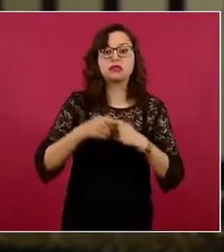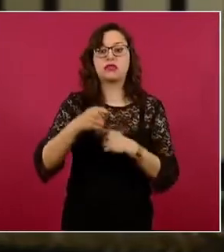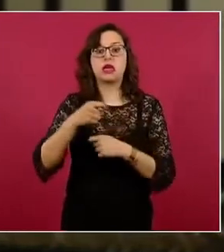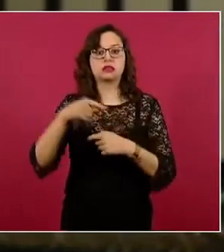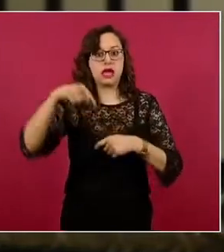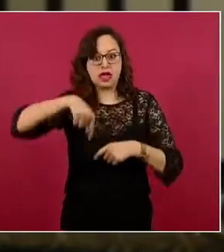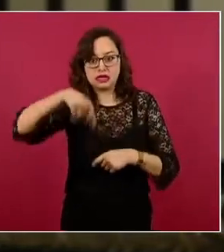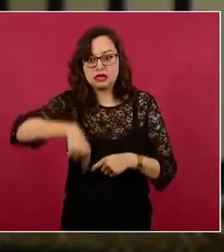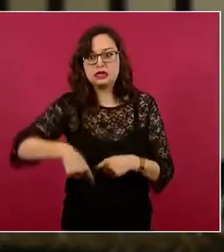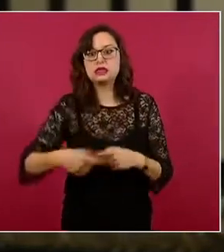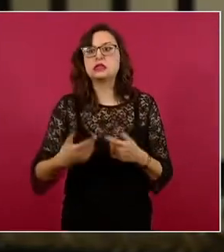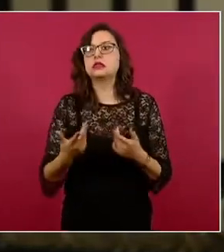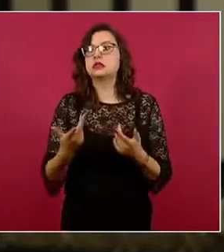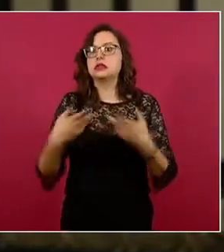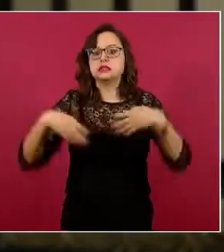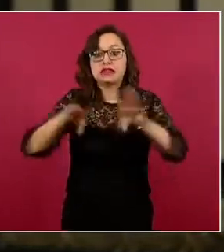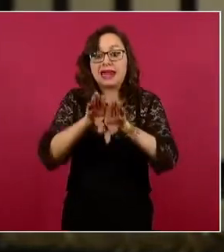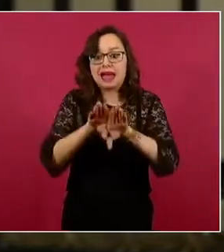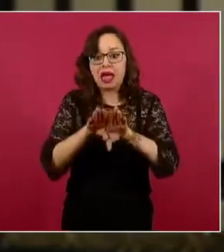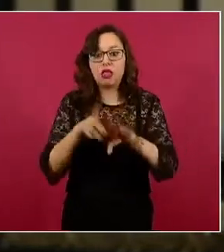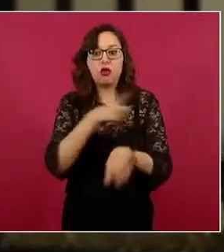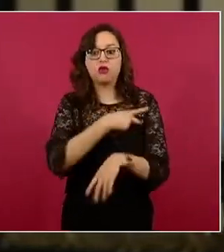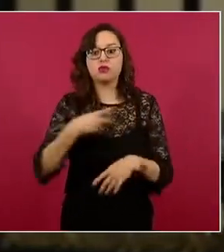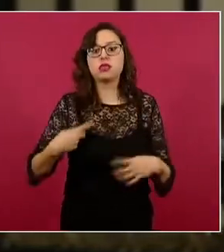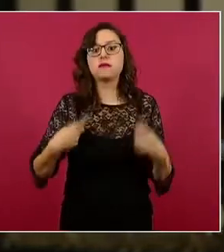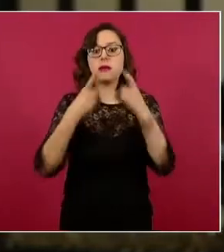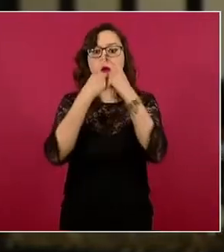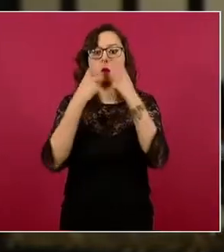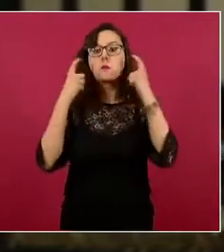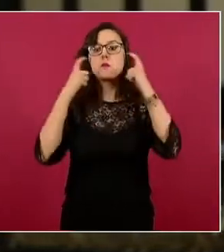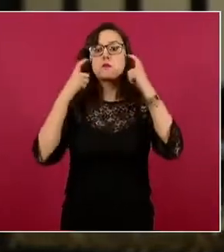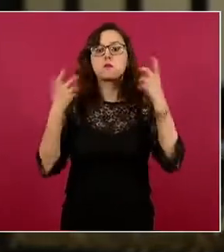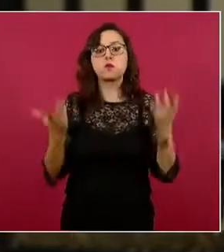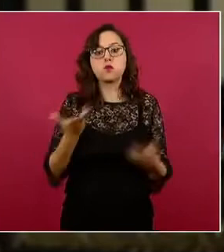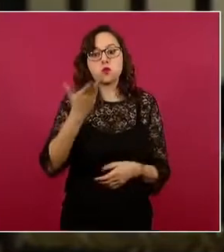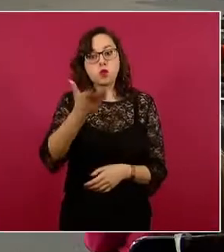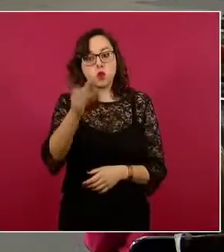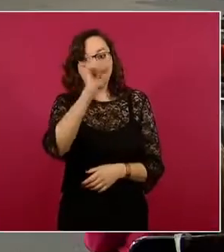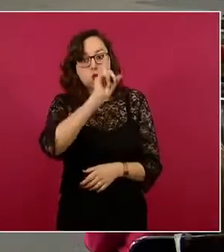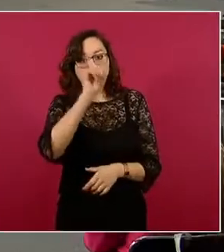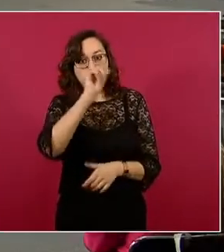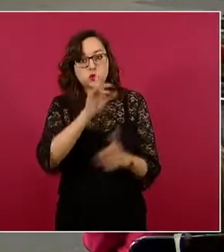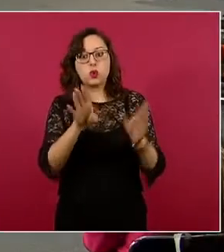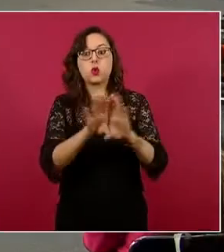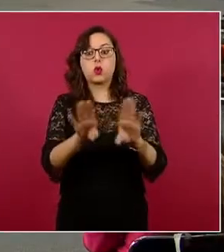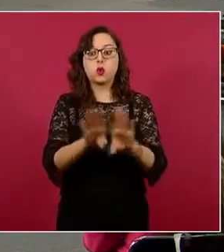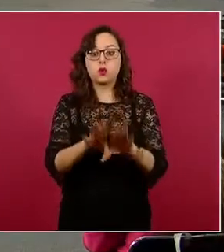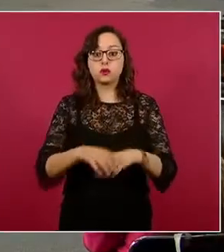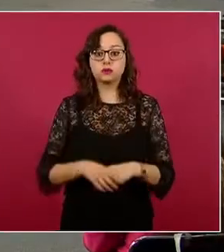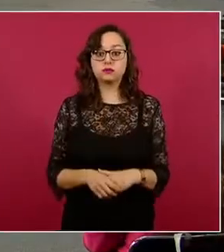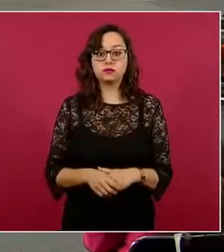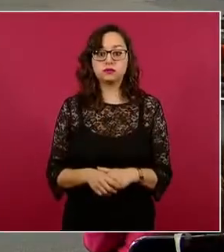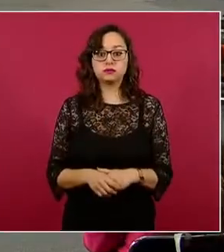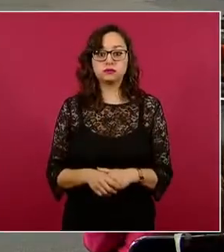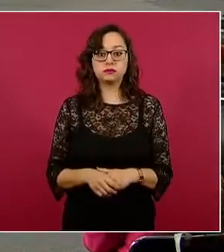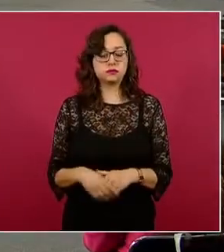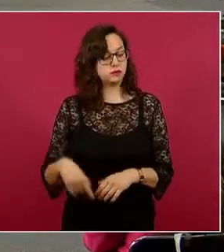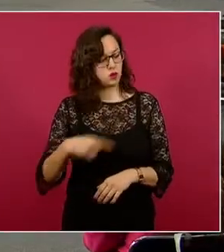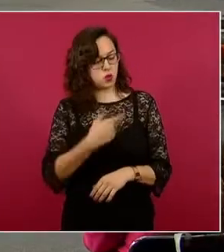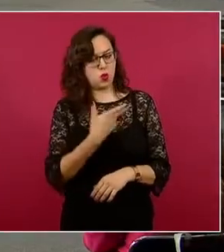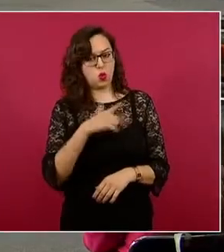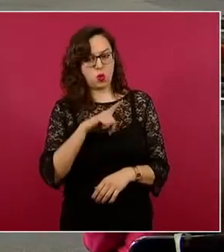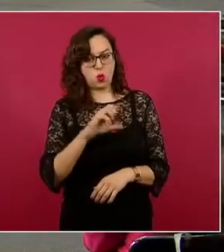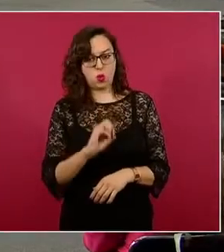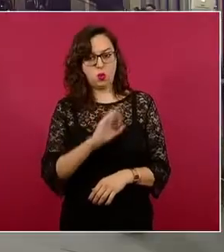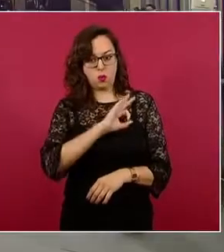mismo no tendremos el cubrebocas. Entonces, ¿cuál sería la recomendación de salud? Pues esto, a ver si Hugo